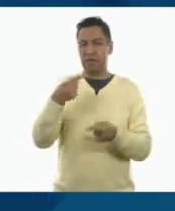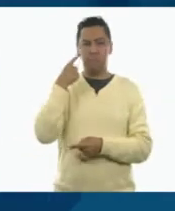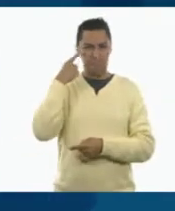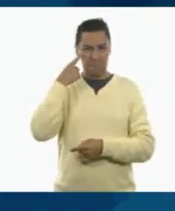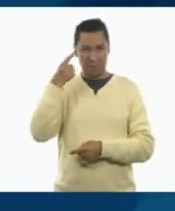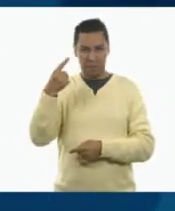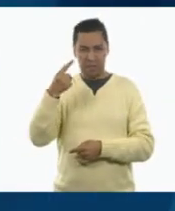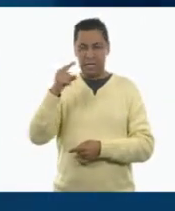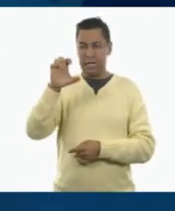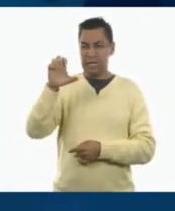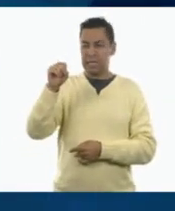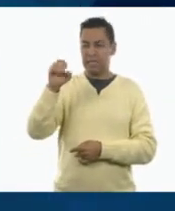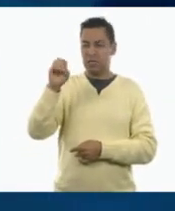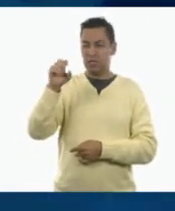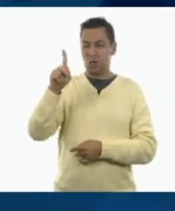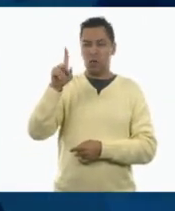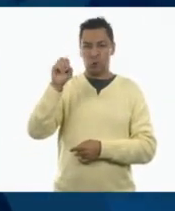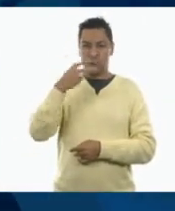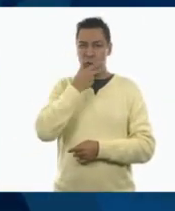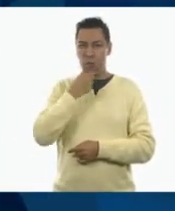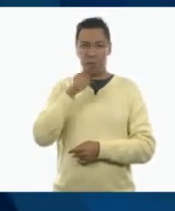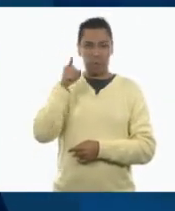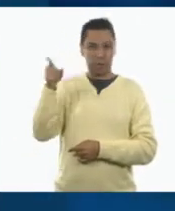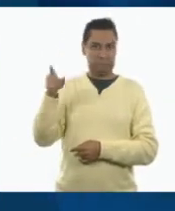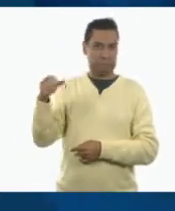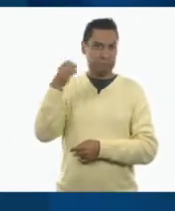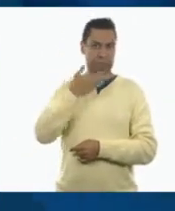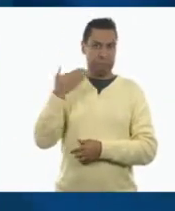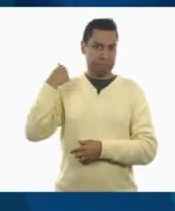uno de los fabulistas de la antigüedad clásica.